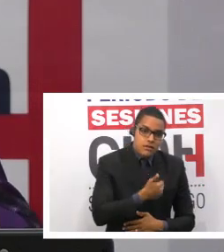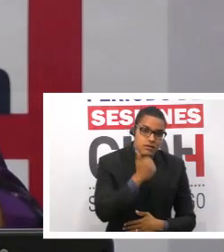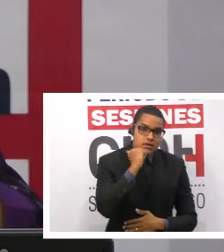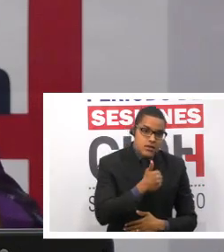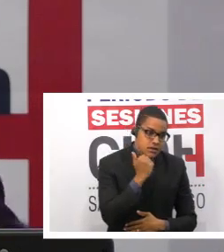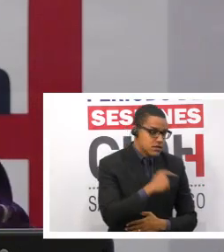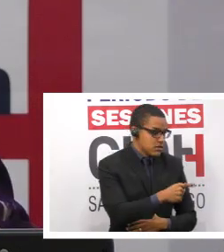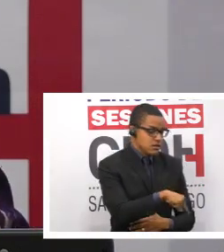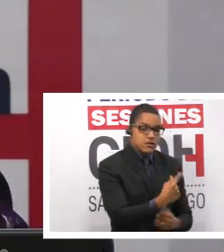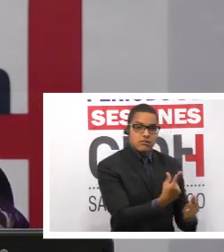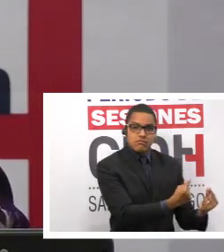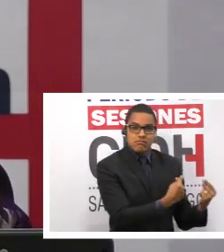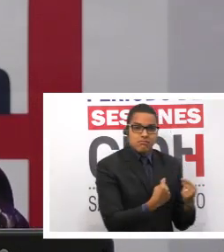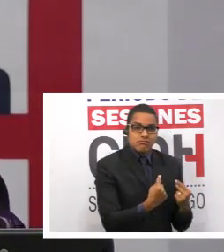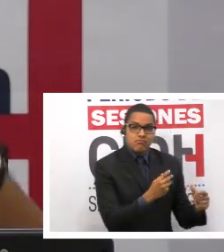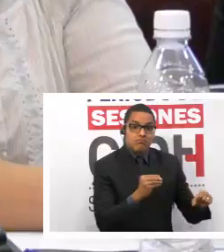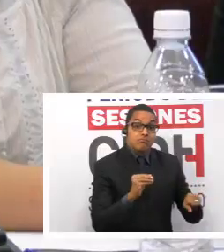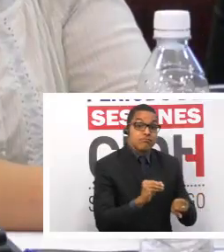efe